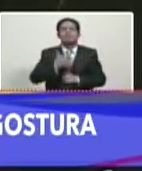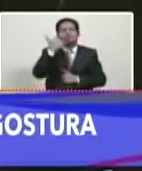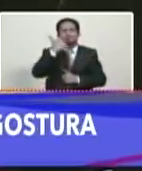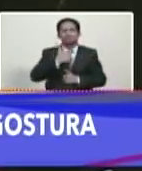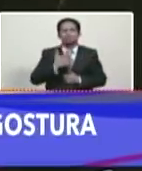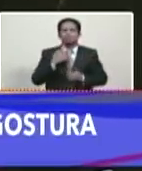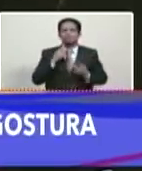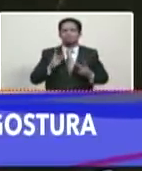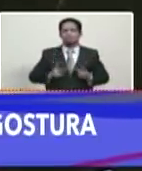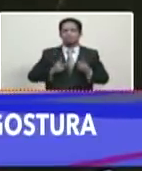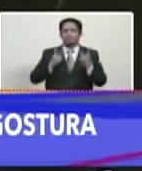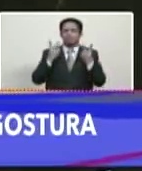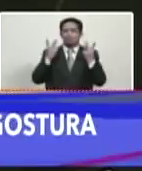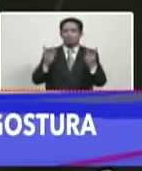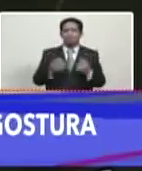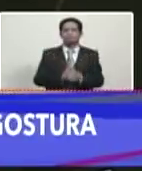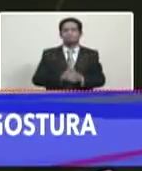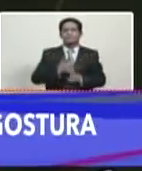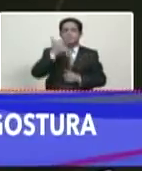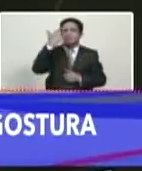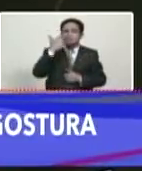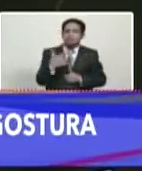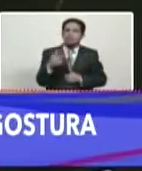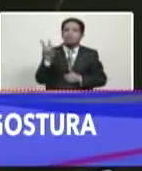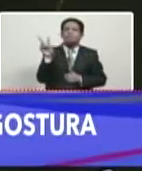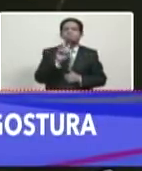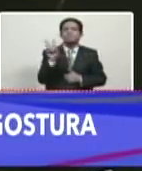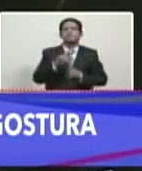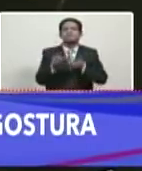virtuosos, somos la Venezuela grande.